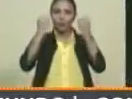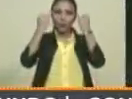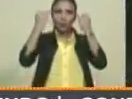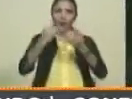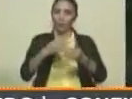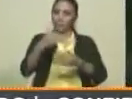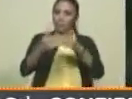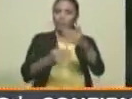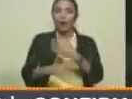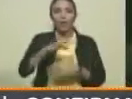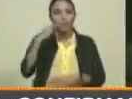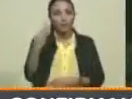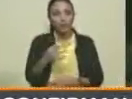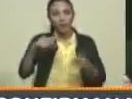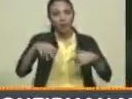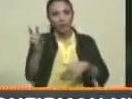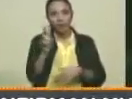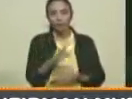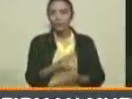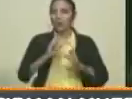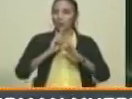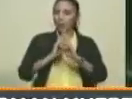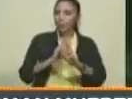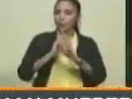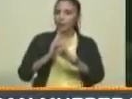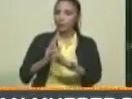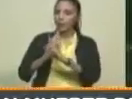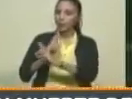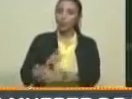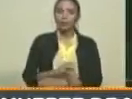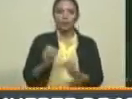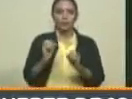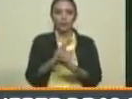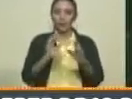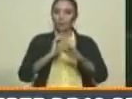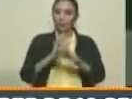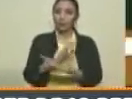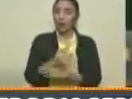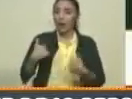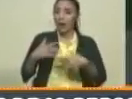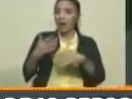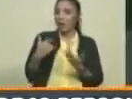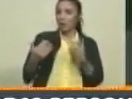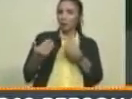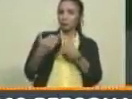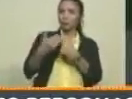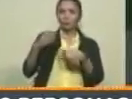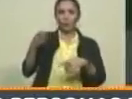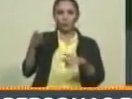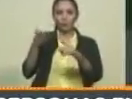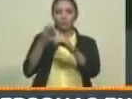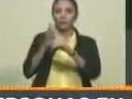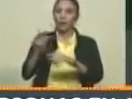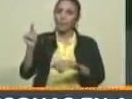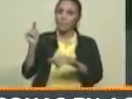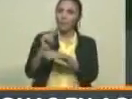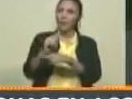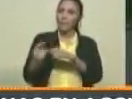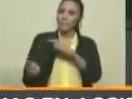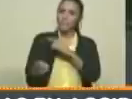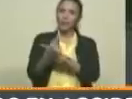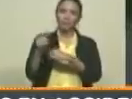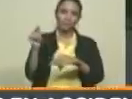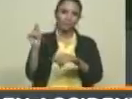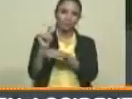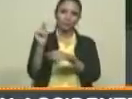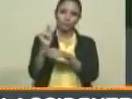llevando la verdad de Venezuela, respondiendo las infamias de los infames, de los pitiyanquis, de los arrastrados,